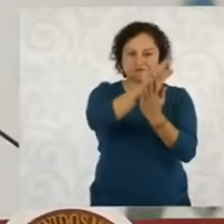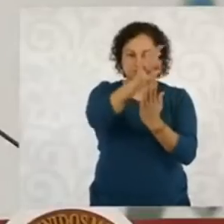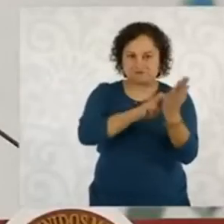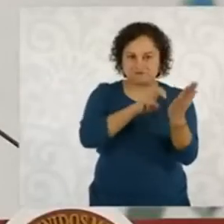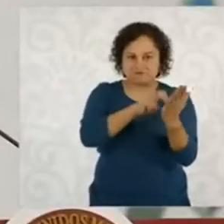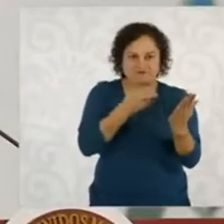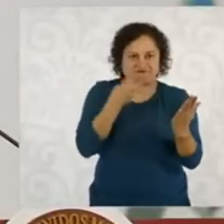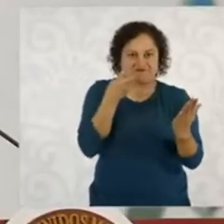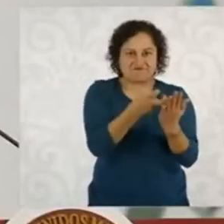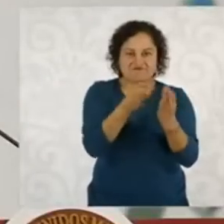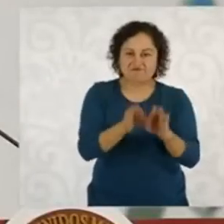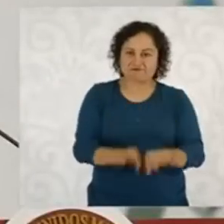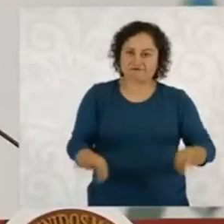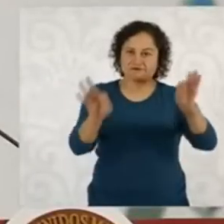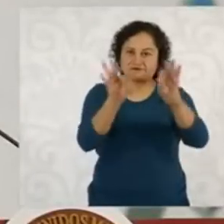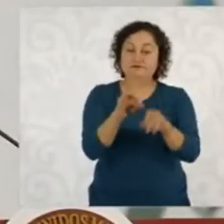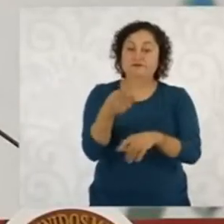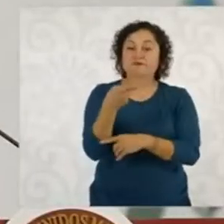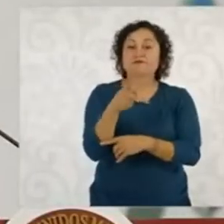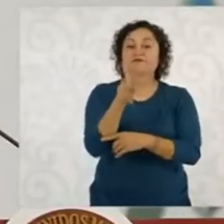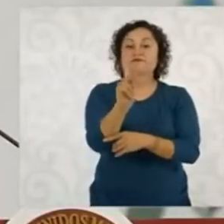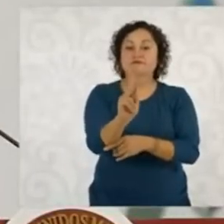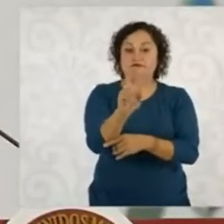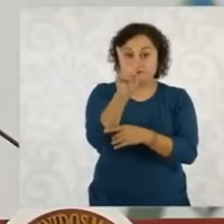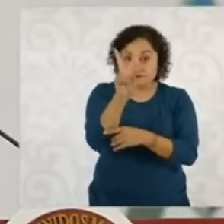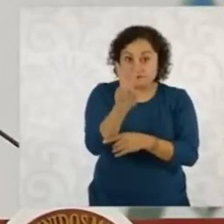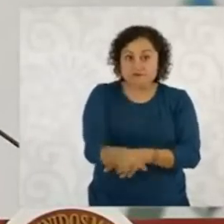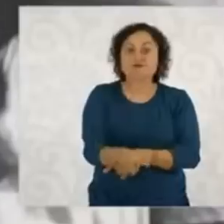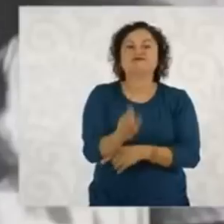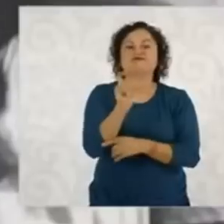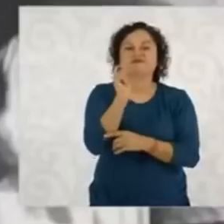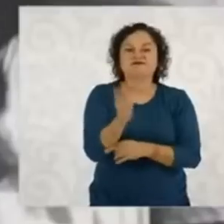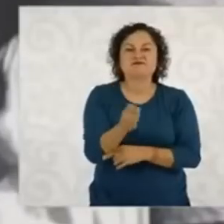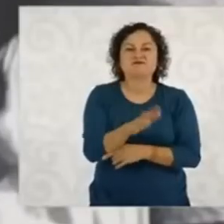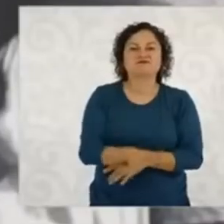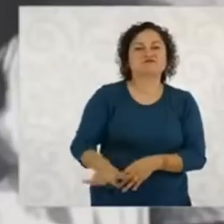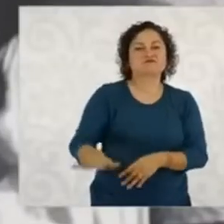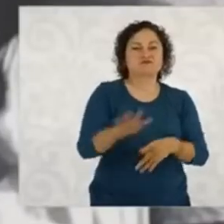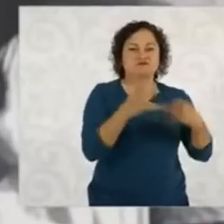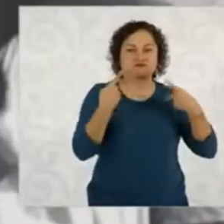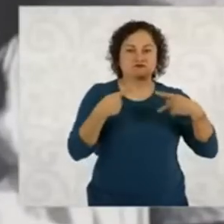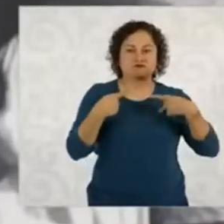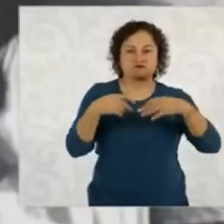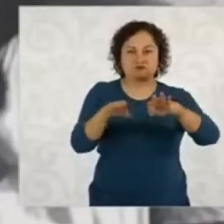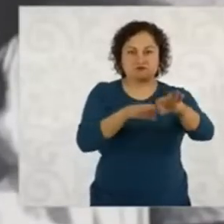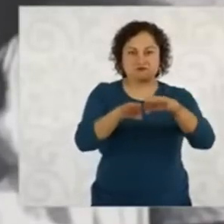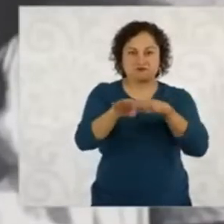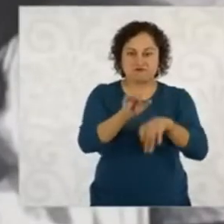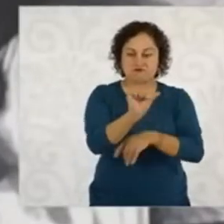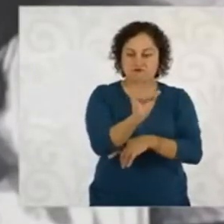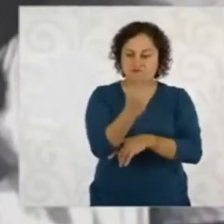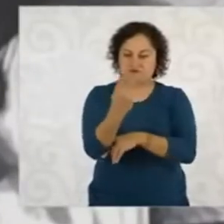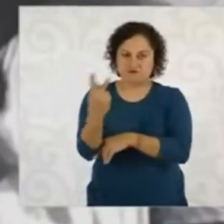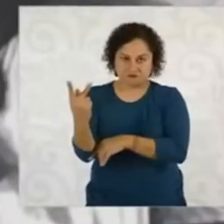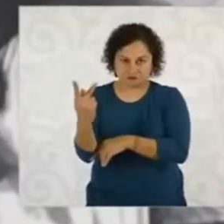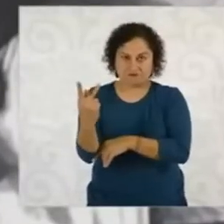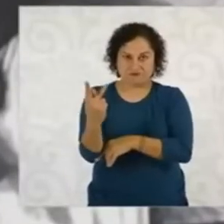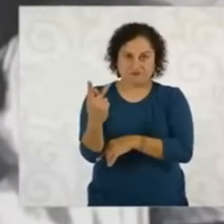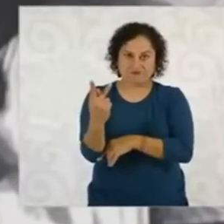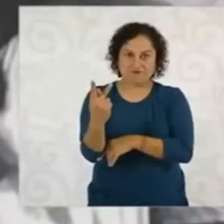con lo que nos ha llegado y lo que ha hecho que todos los trabajadores de plataformas digitales abracemos